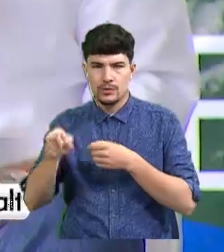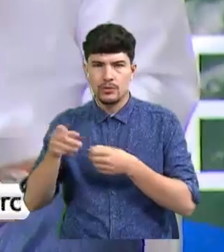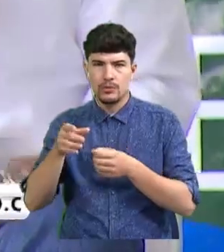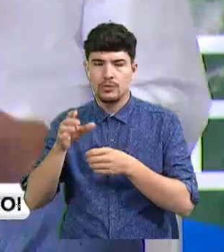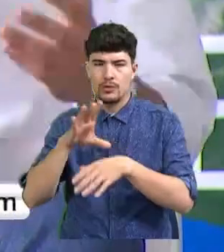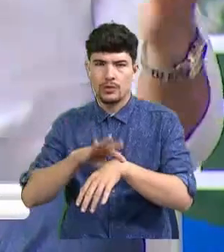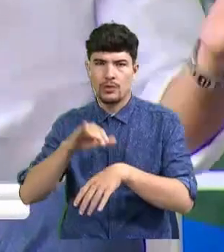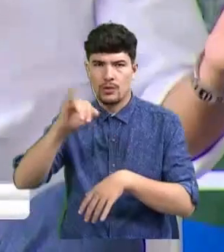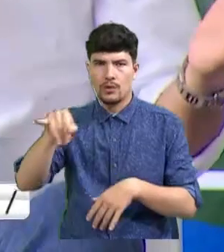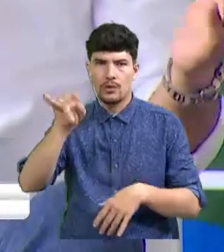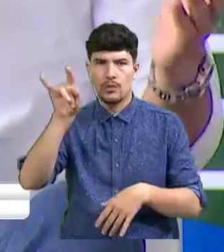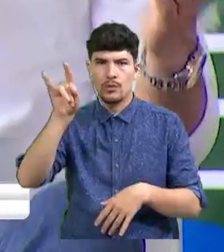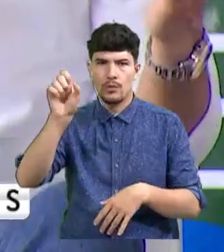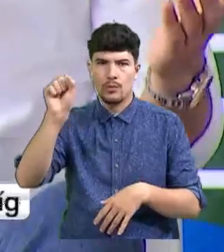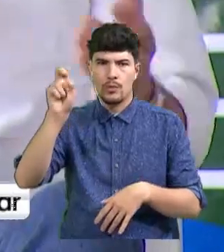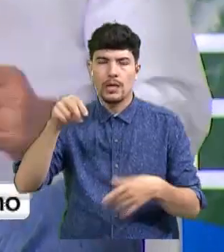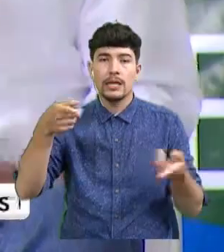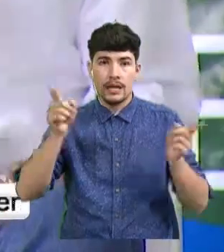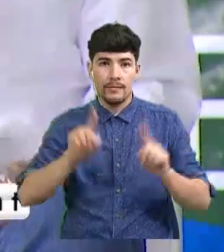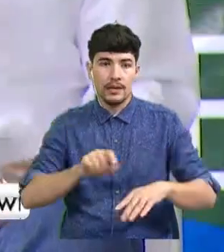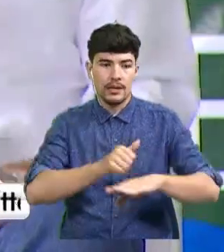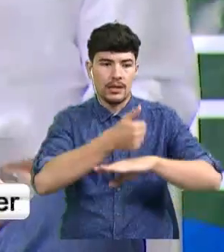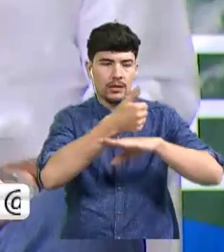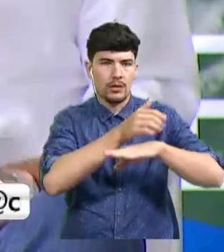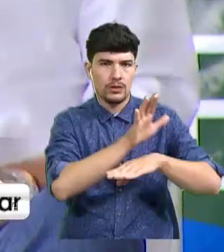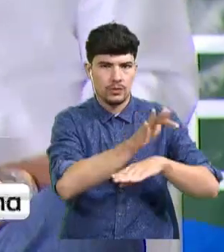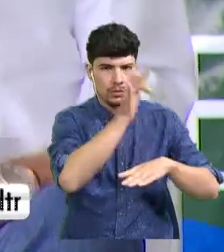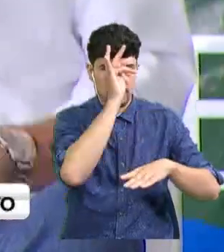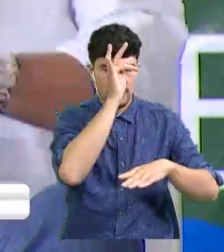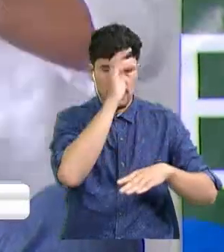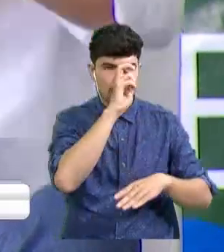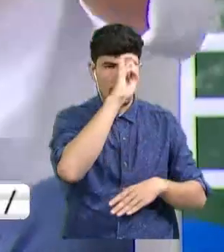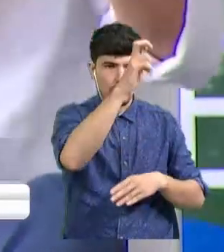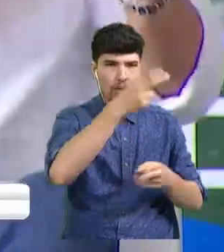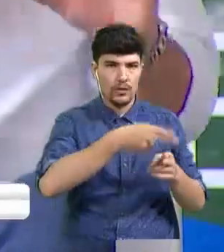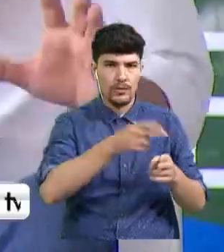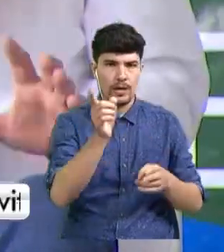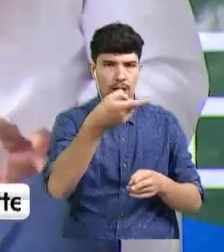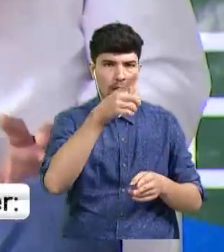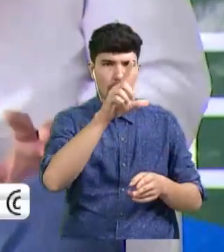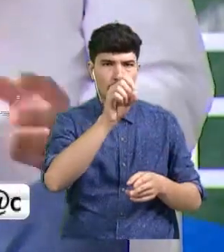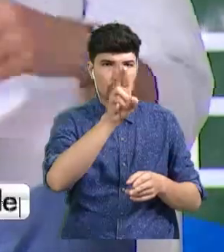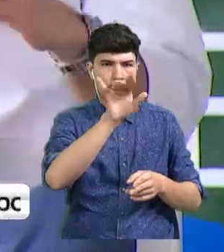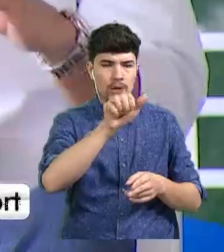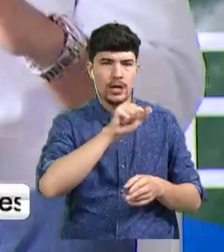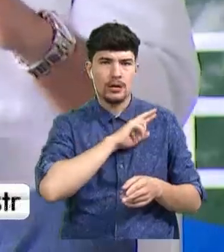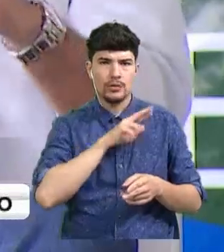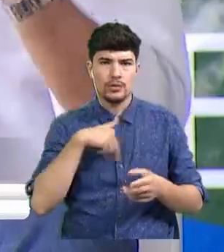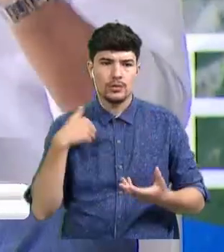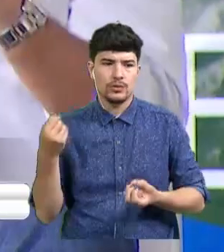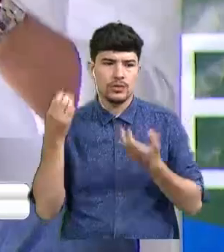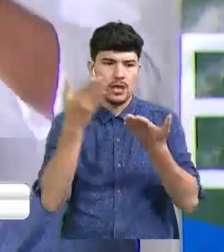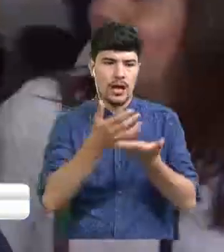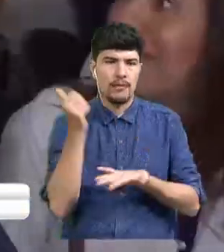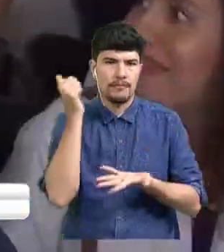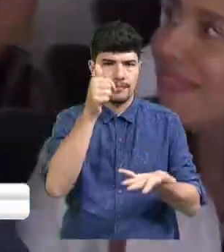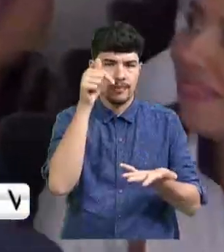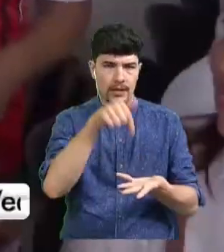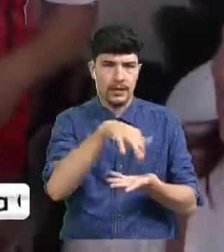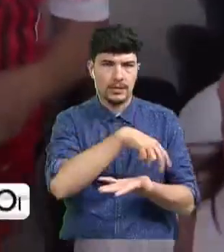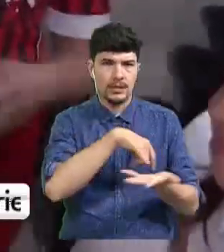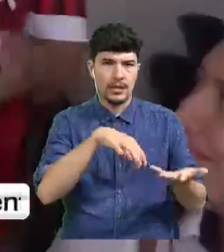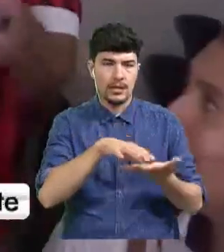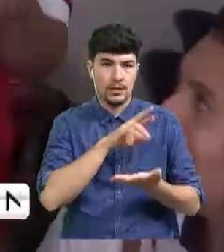directora del Hospital del Norte, la doctora Gloria, en la dotación que hicimos para Santander. Ustedes han visto que nosotros no